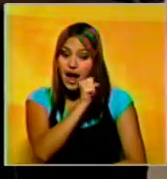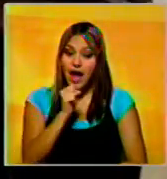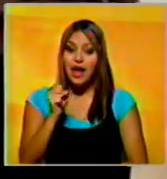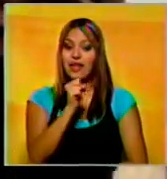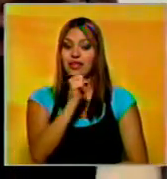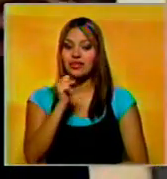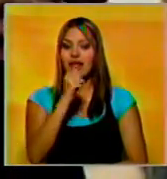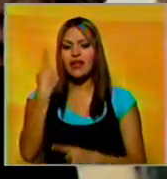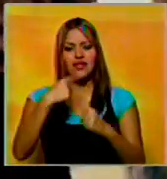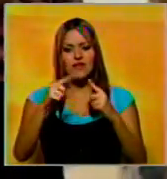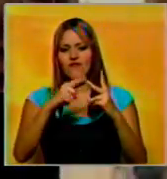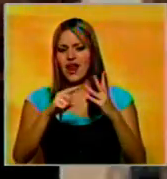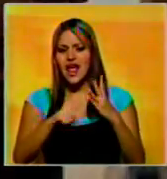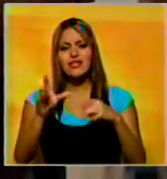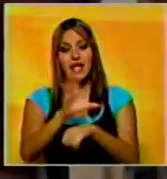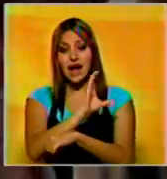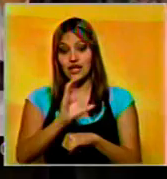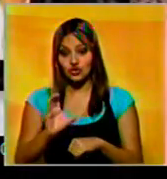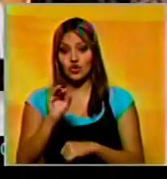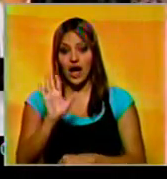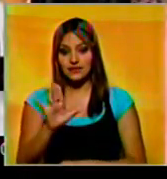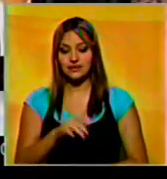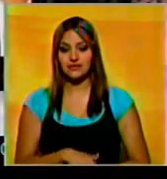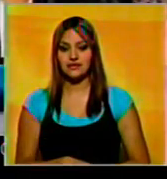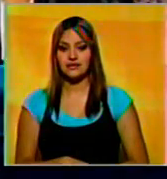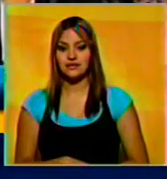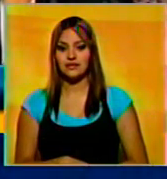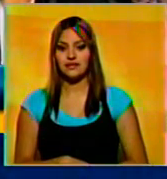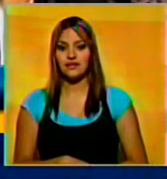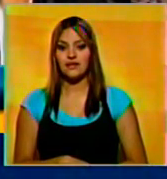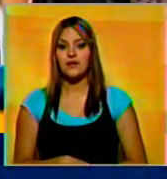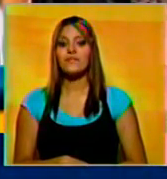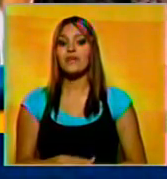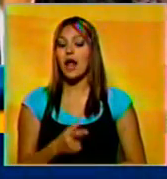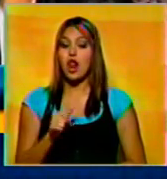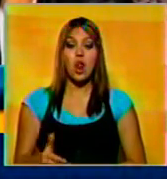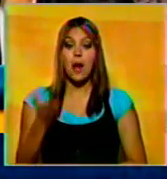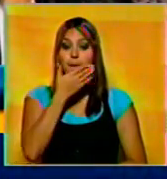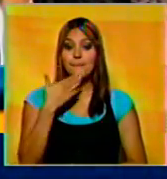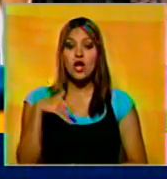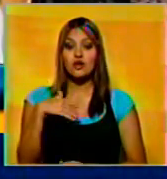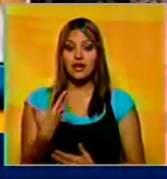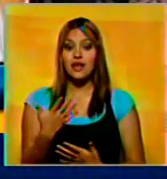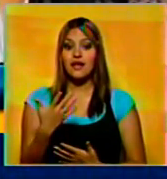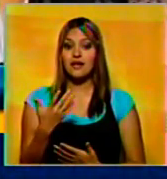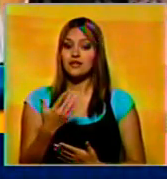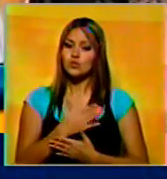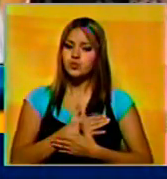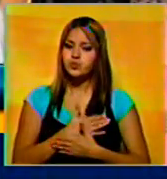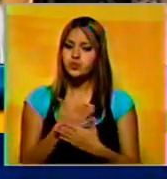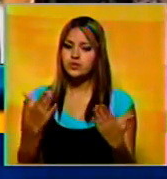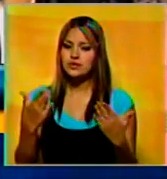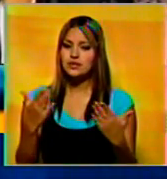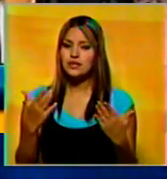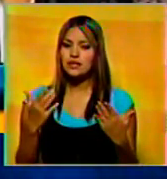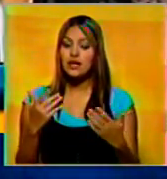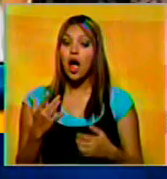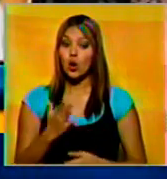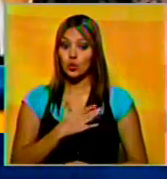como Belinda, Plácido Domingo y Eros Ramazzotti. El más grande tenor que está en el mundo es Plácido Domingo. Y